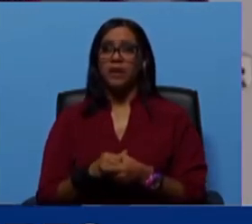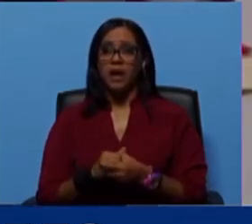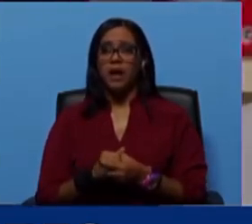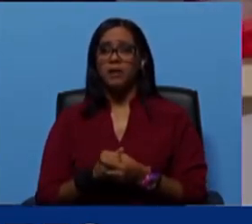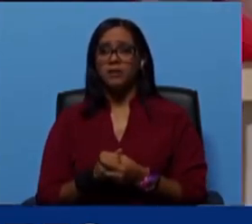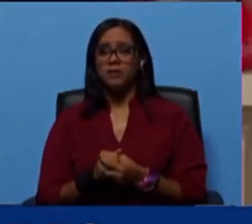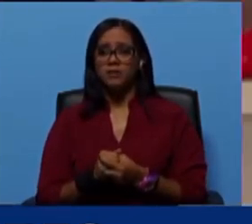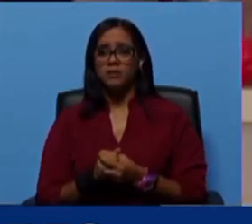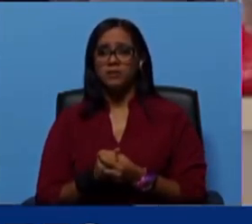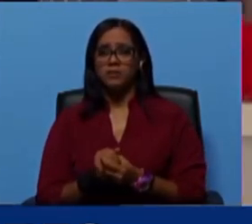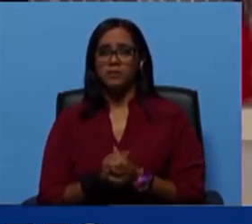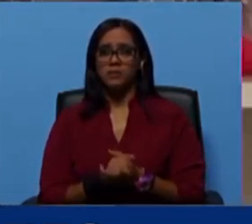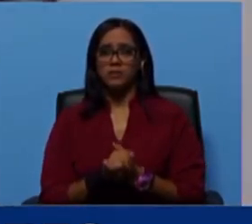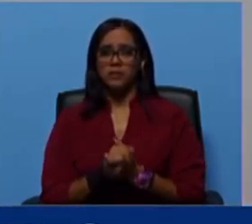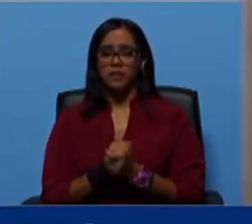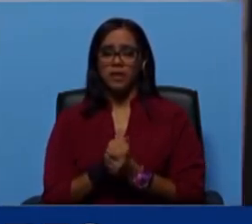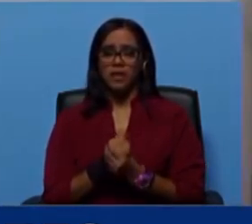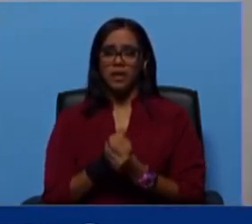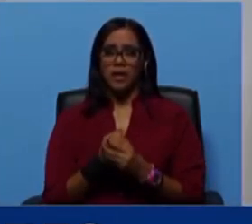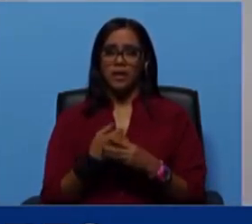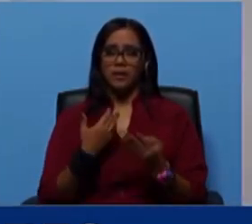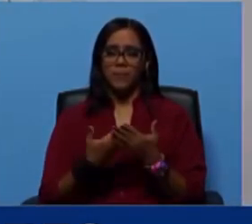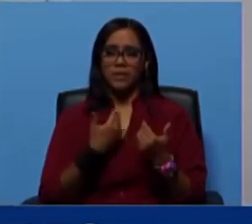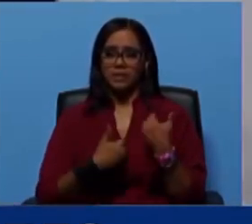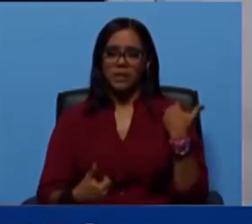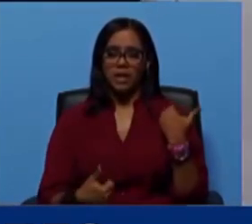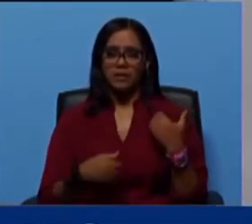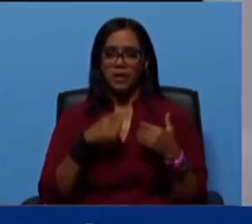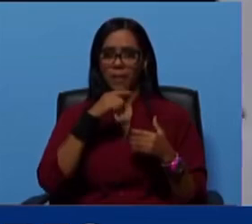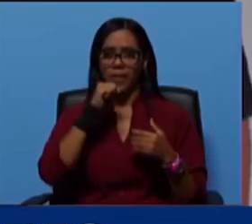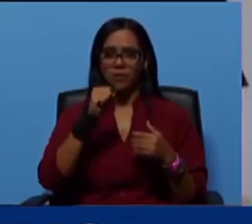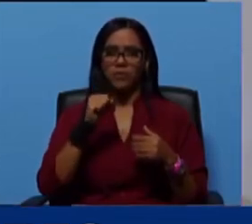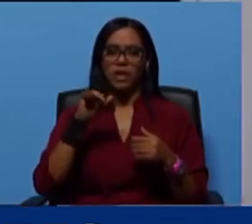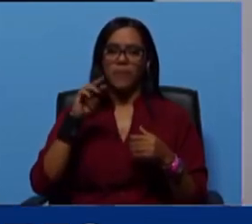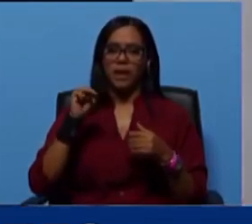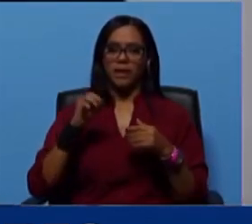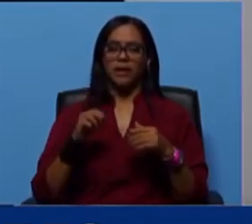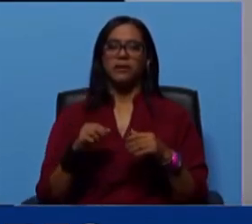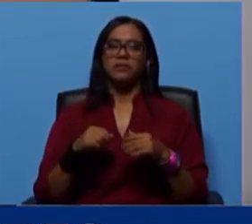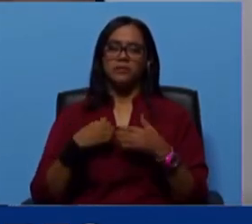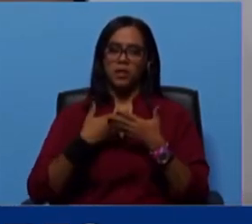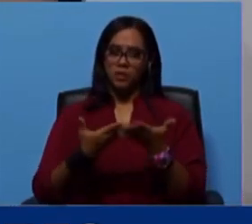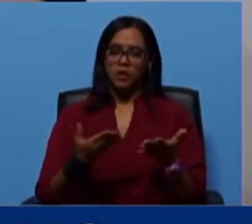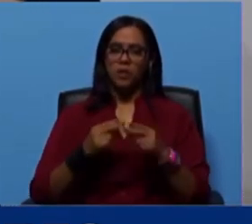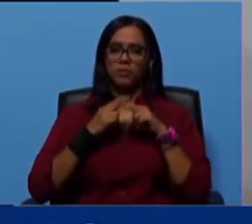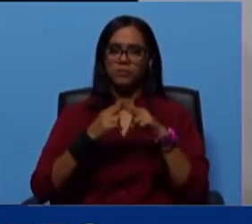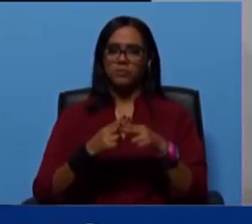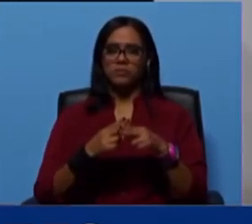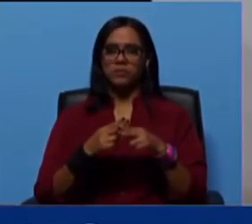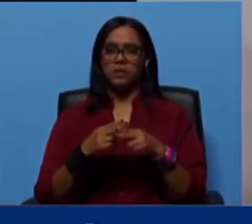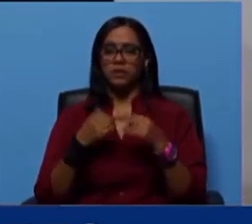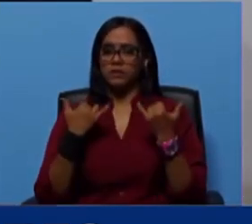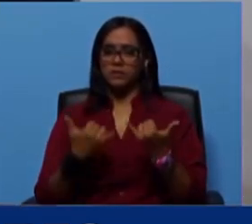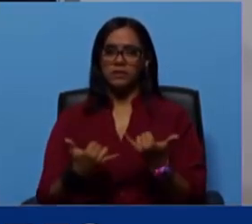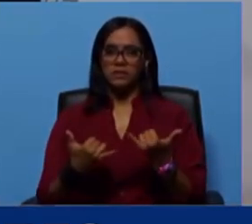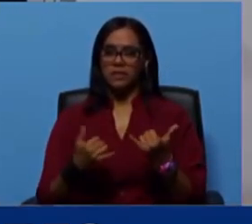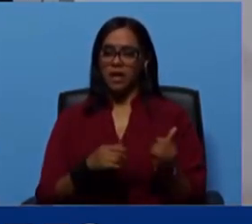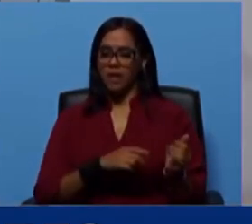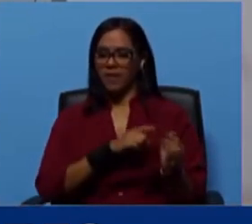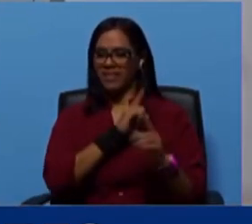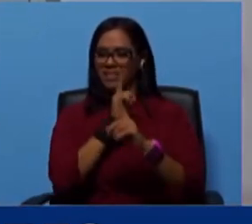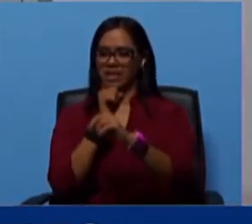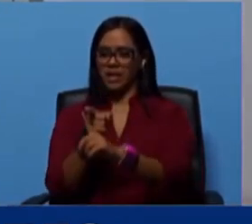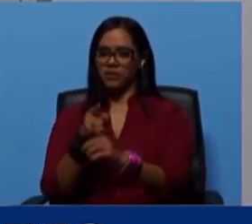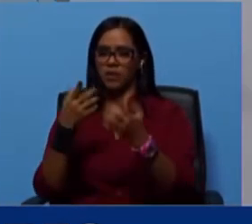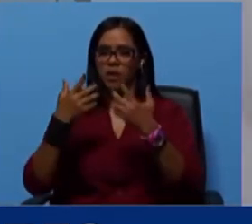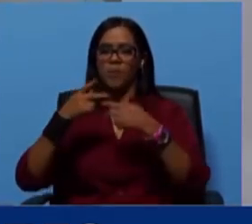A través del apoyo que el presidente Nicolás Maduro le dio a Imerca, que es el mercado de coches, se le otorgó un crédito y Merca ya se voltea directo al productor primario,